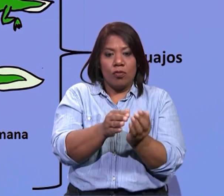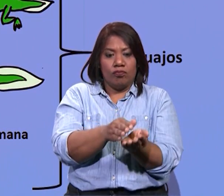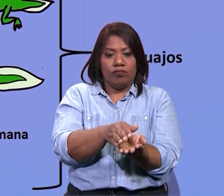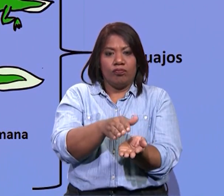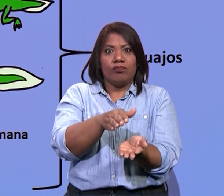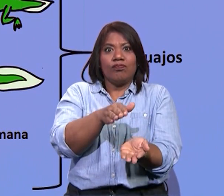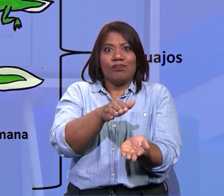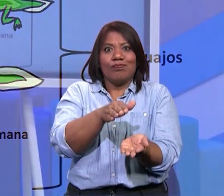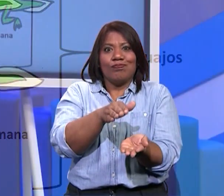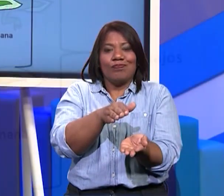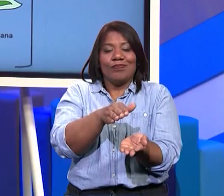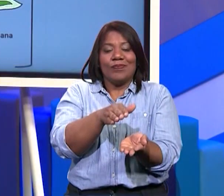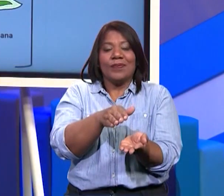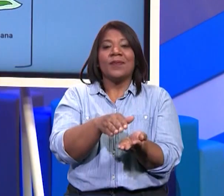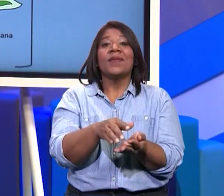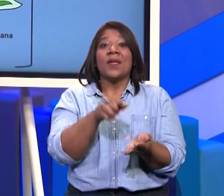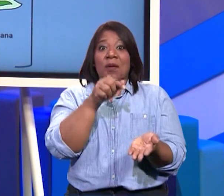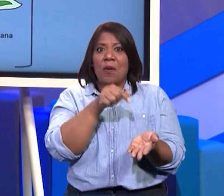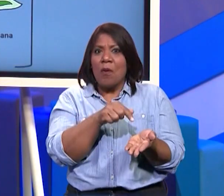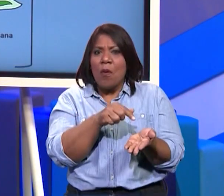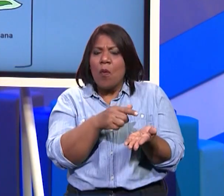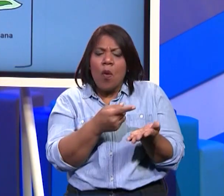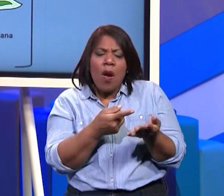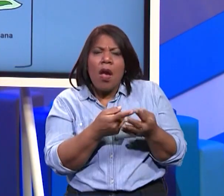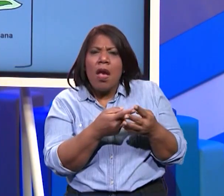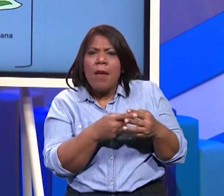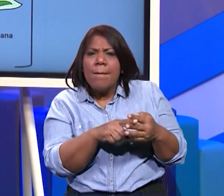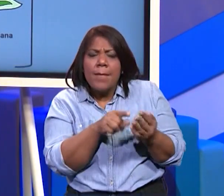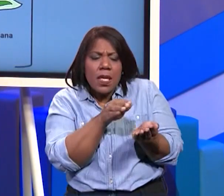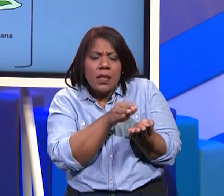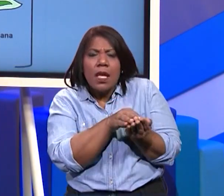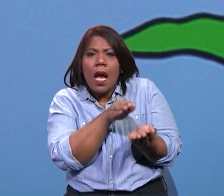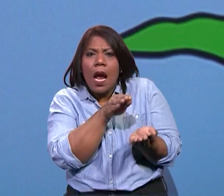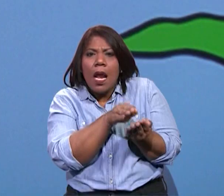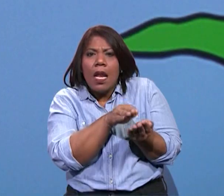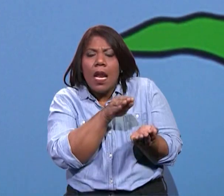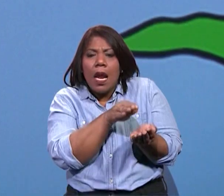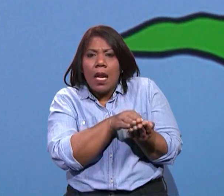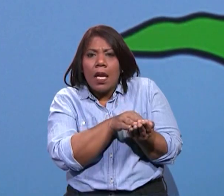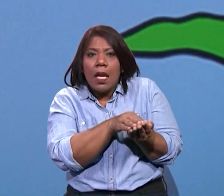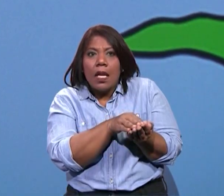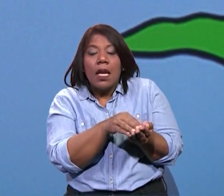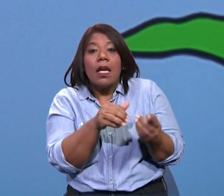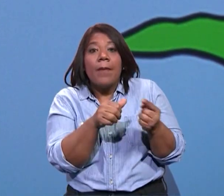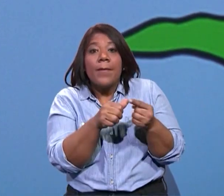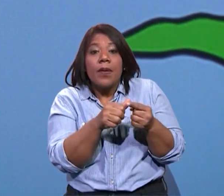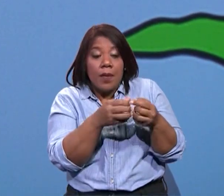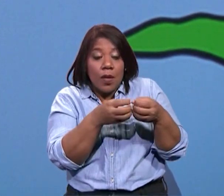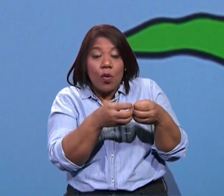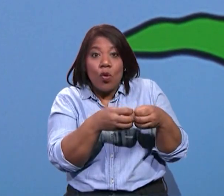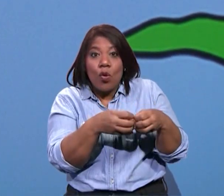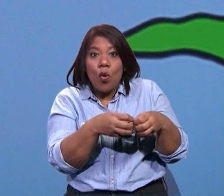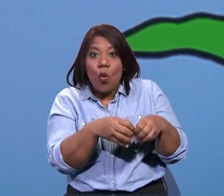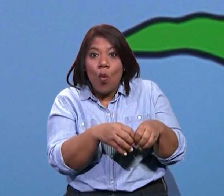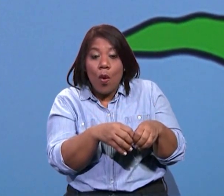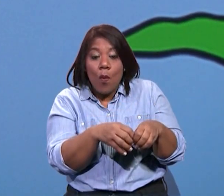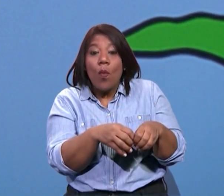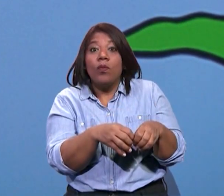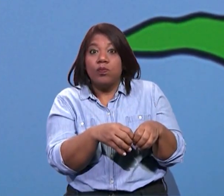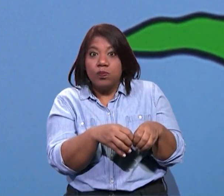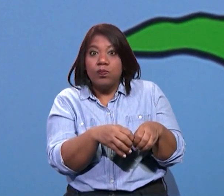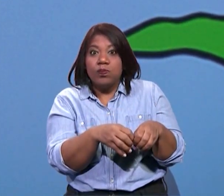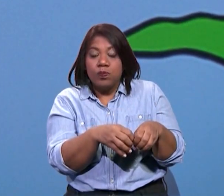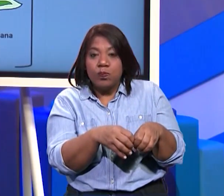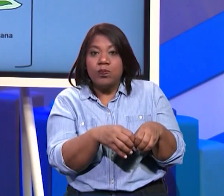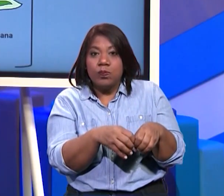Tenemos entonces que dentro del ciclo de vida de un anfibio vamos a encontrar aquí la primera etapa, los huevos. Y